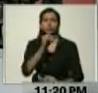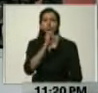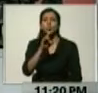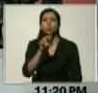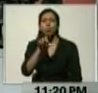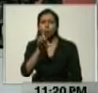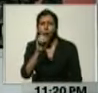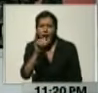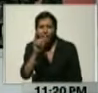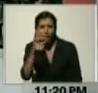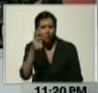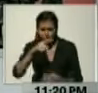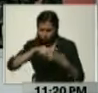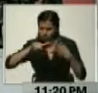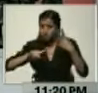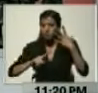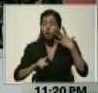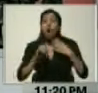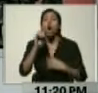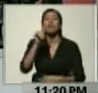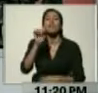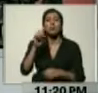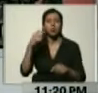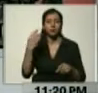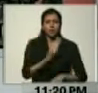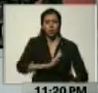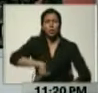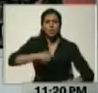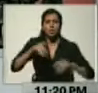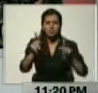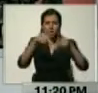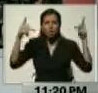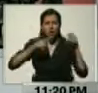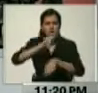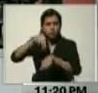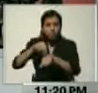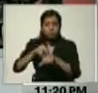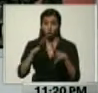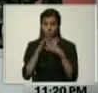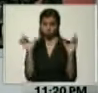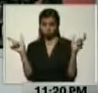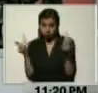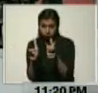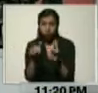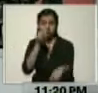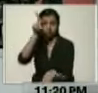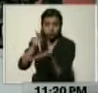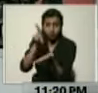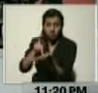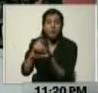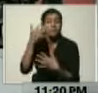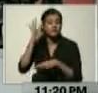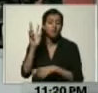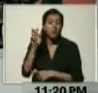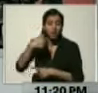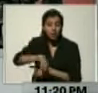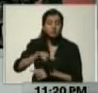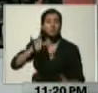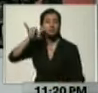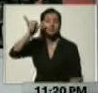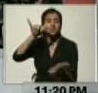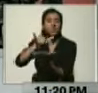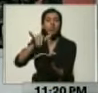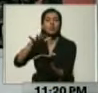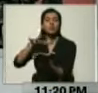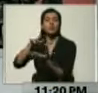Otero. Todos querían a puerta cerrada con los López Mendoza Tintori. Se espera la llegada este viernes a Madrid de un vuelo compartido